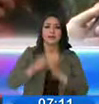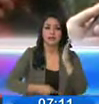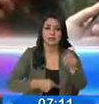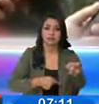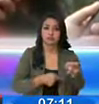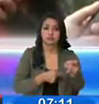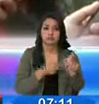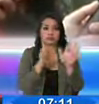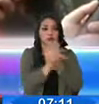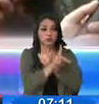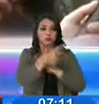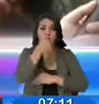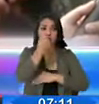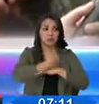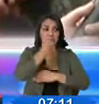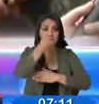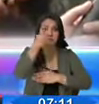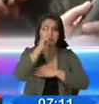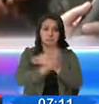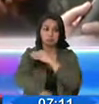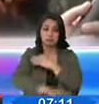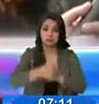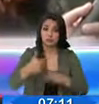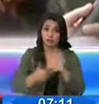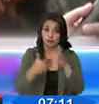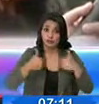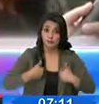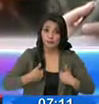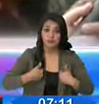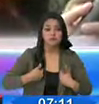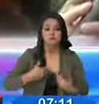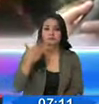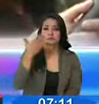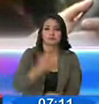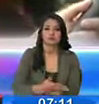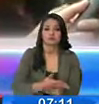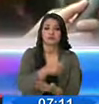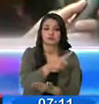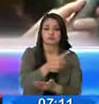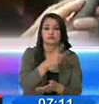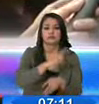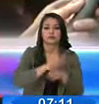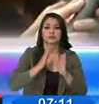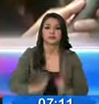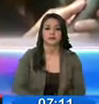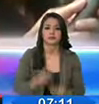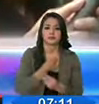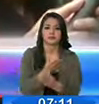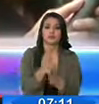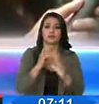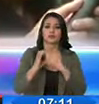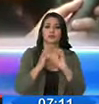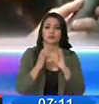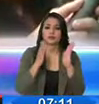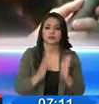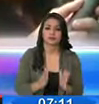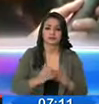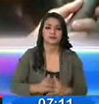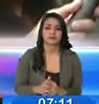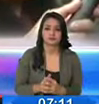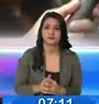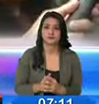insubsistente esta inconstitucional resolución del Superintendente de Información y Comunicación, en vista de que